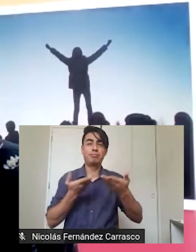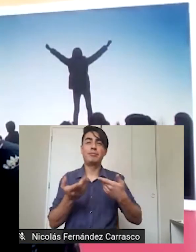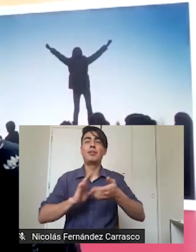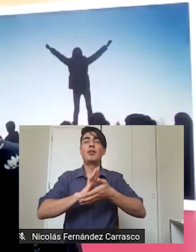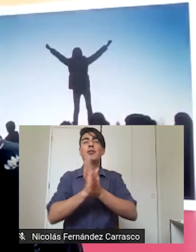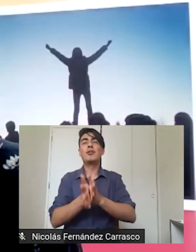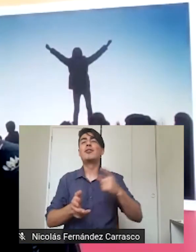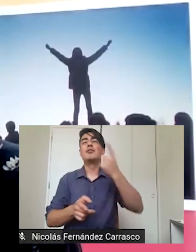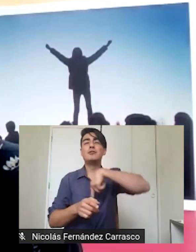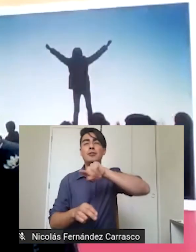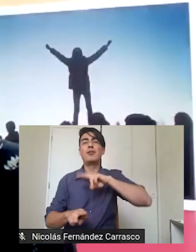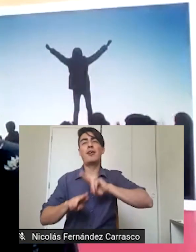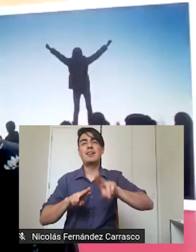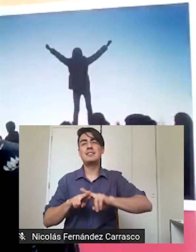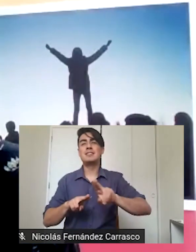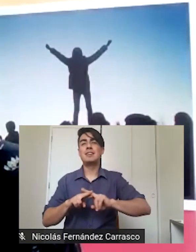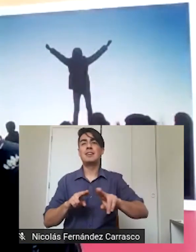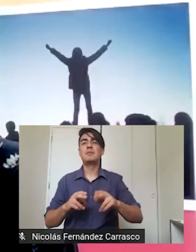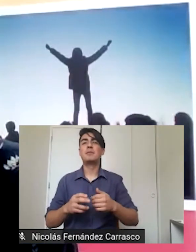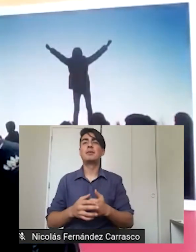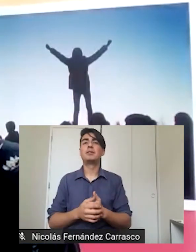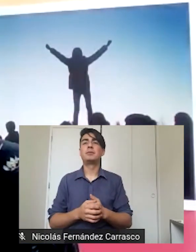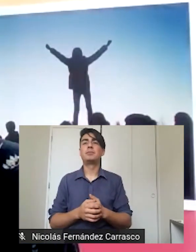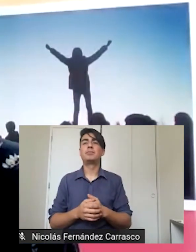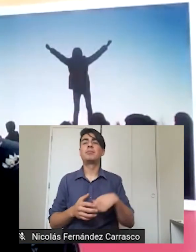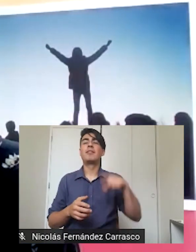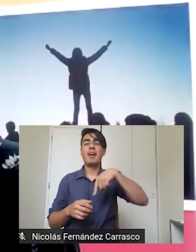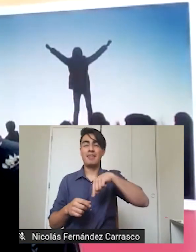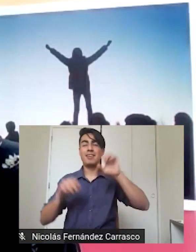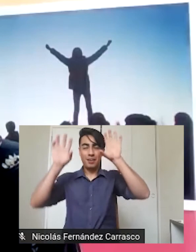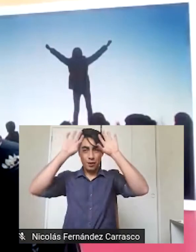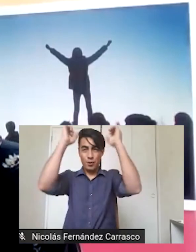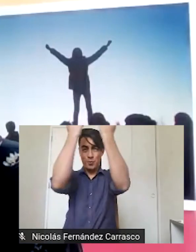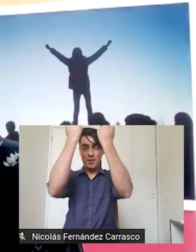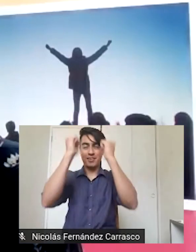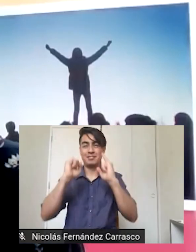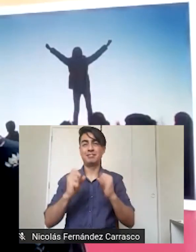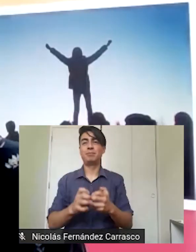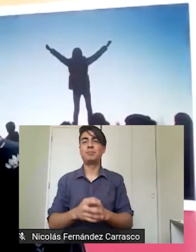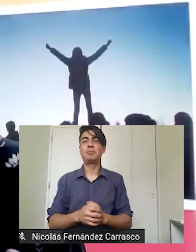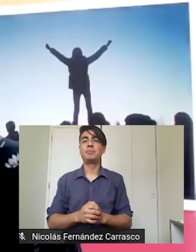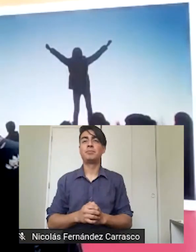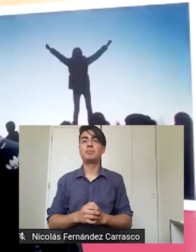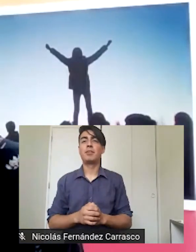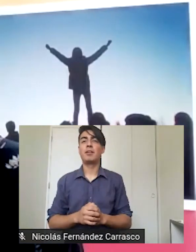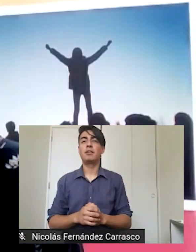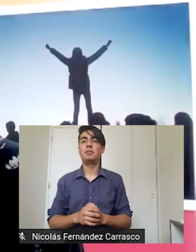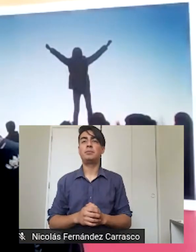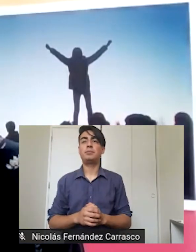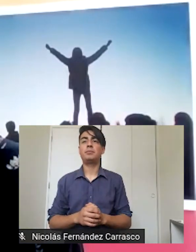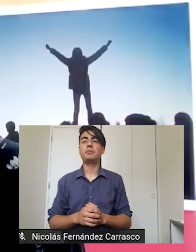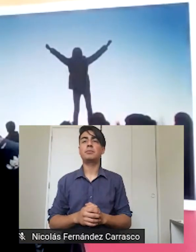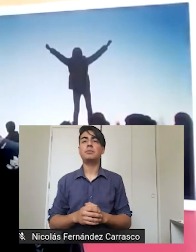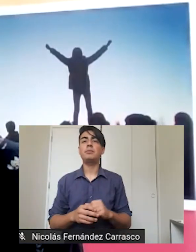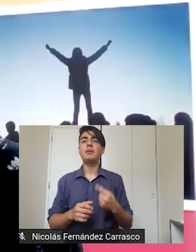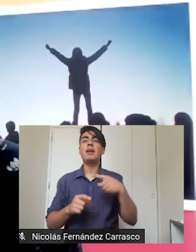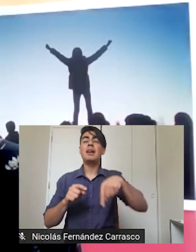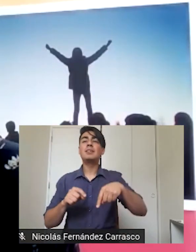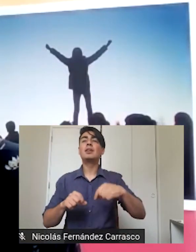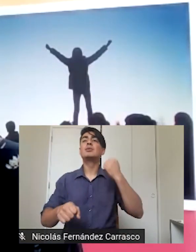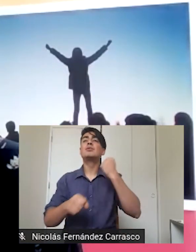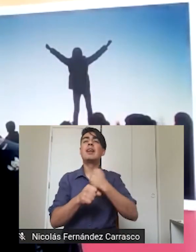que este es un trabajo que está en funcionamiento, está en progreso, no tenemos todas las respuestas, pero